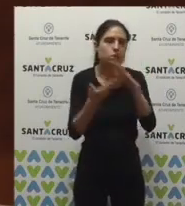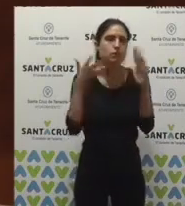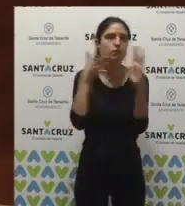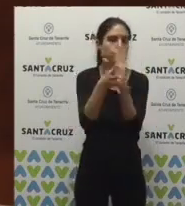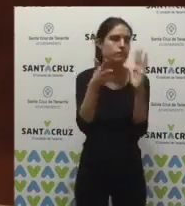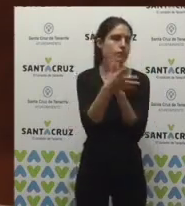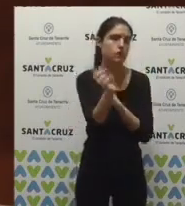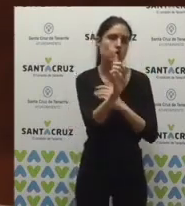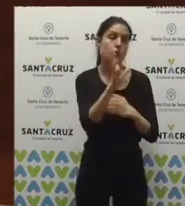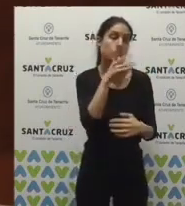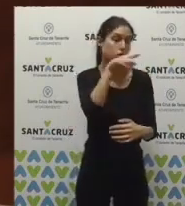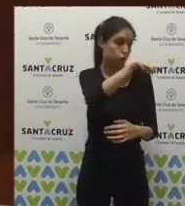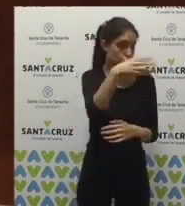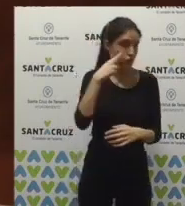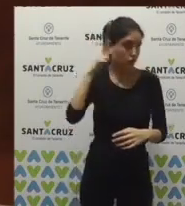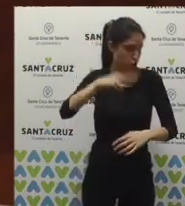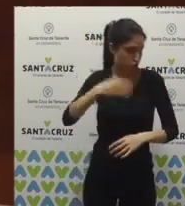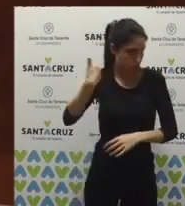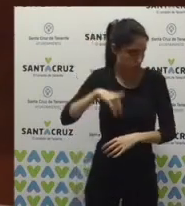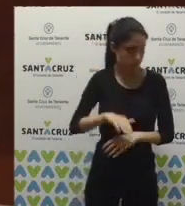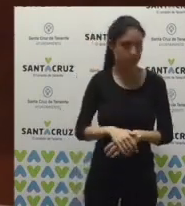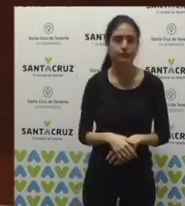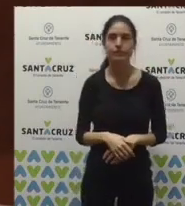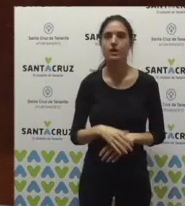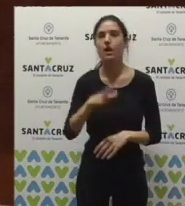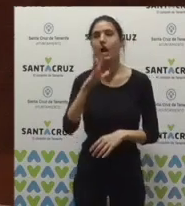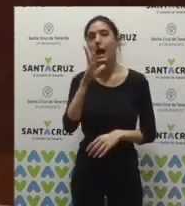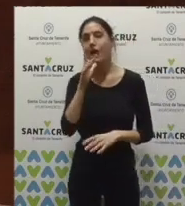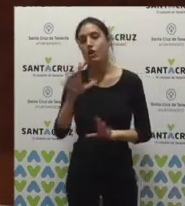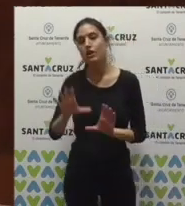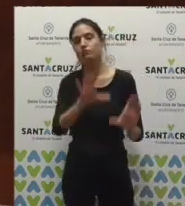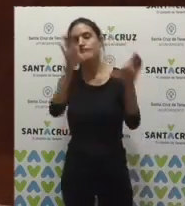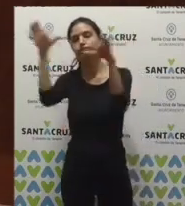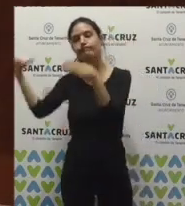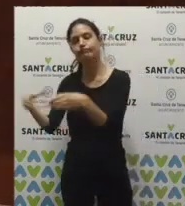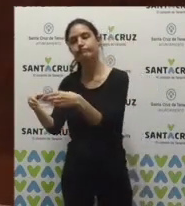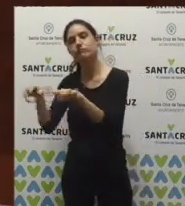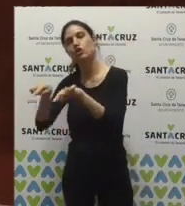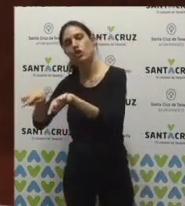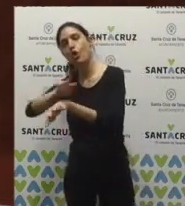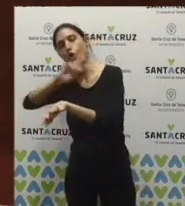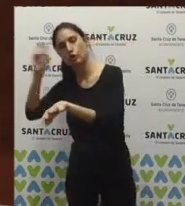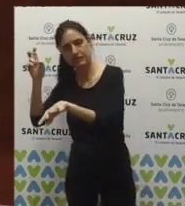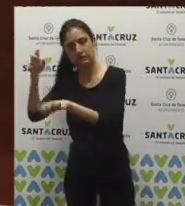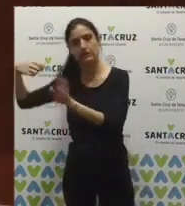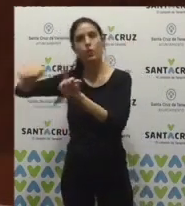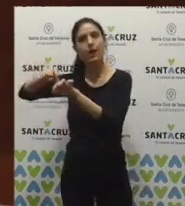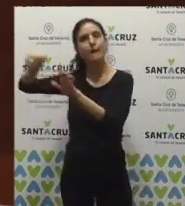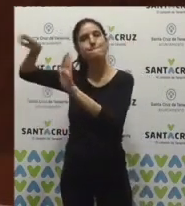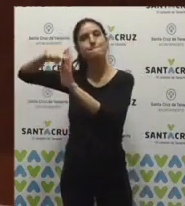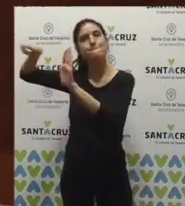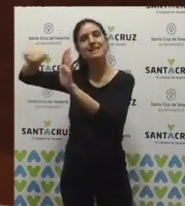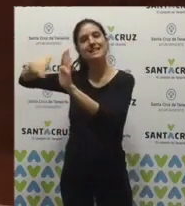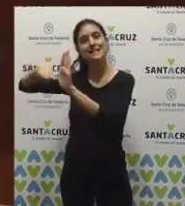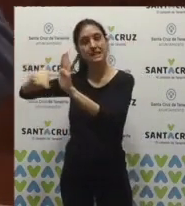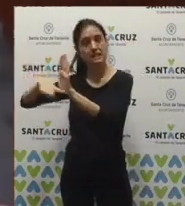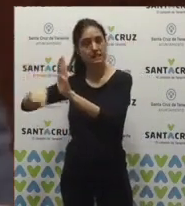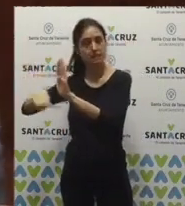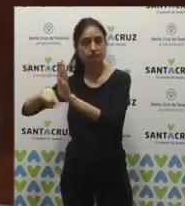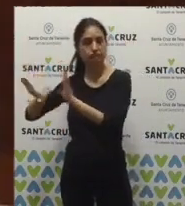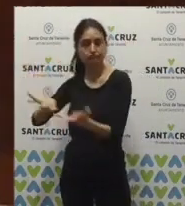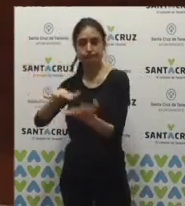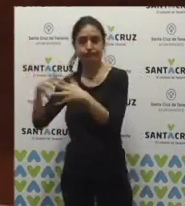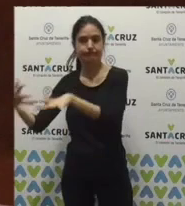reconocido vamos a la parte de la herida que no le cubrió la tirita que se intentó poner y es todas aquellas medidas que son irrealizables